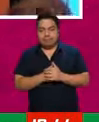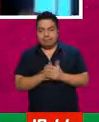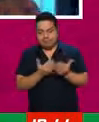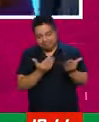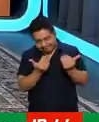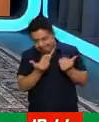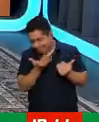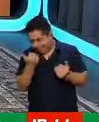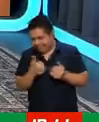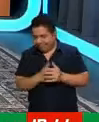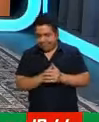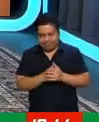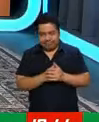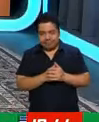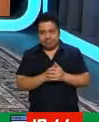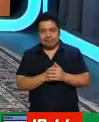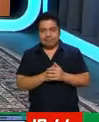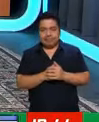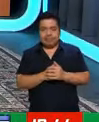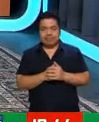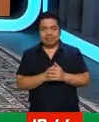Sígueme.